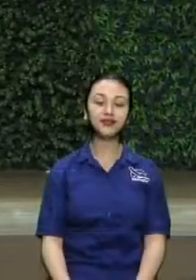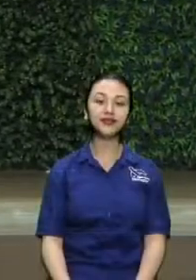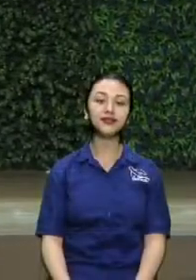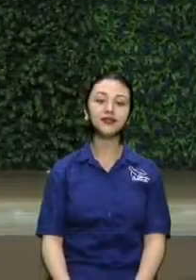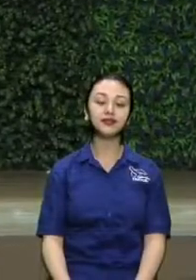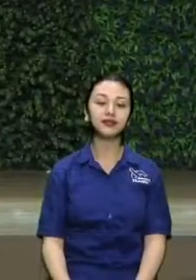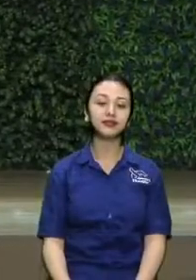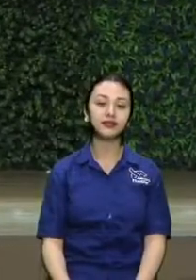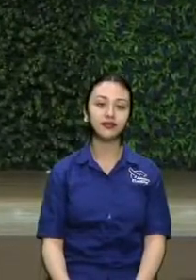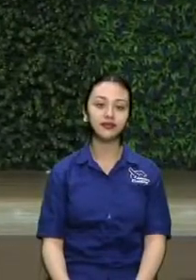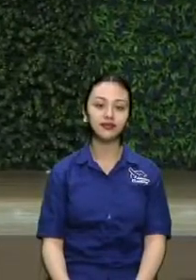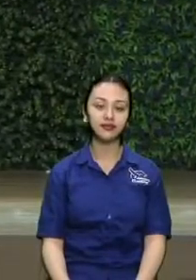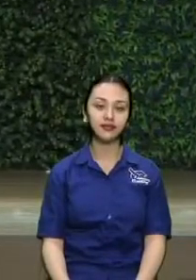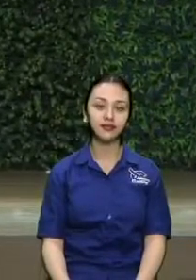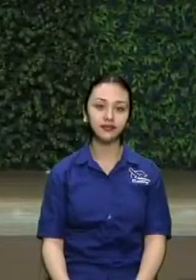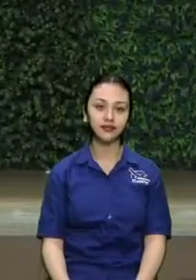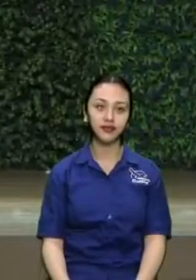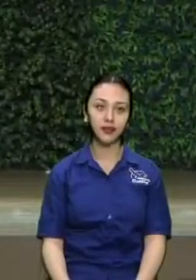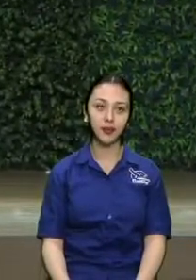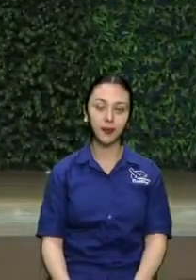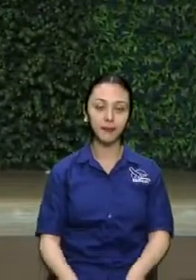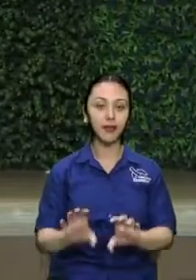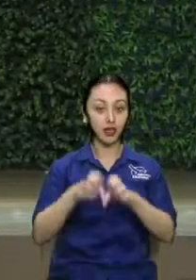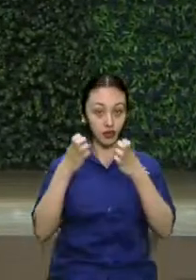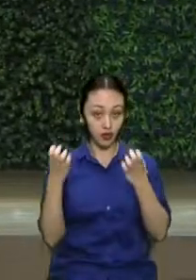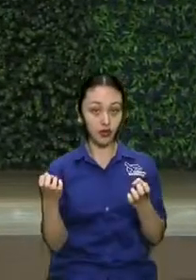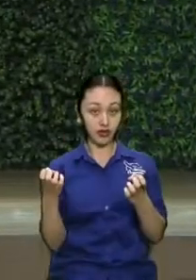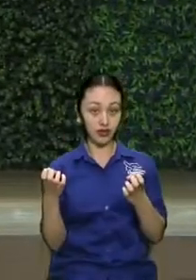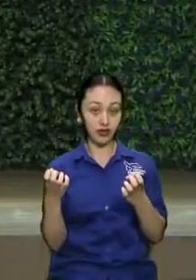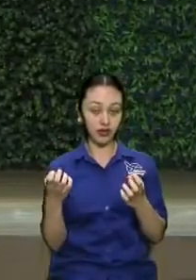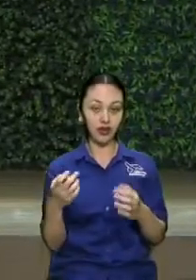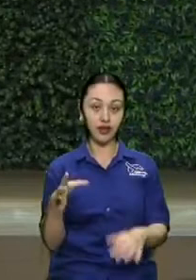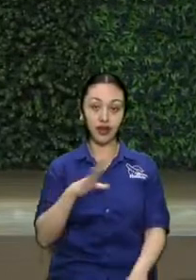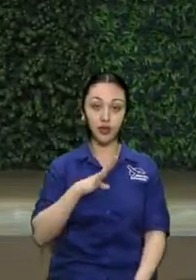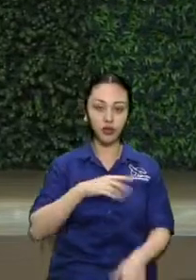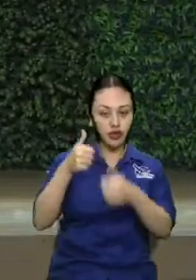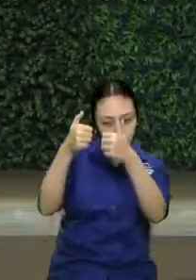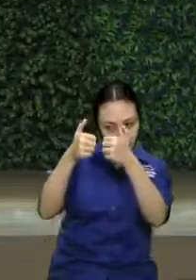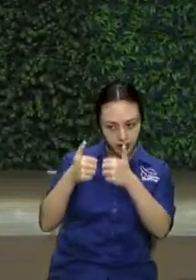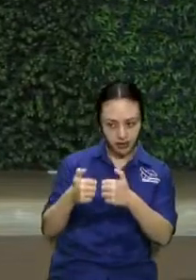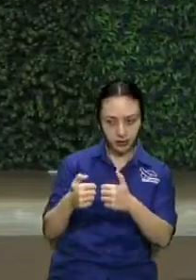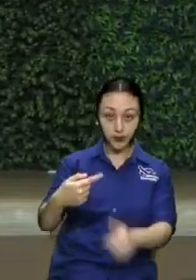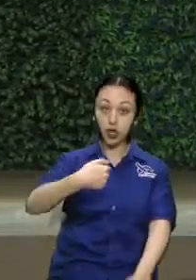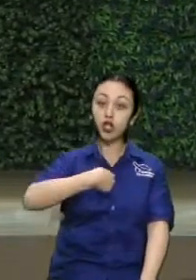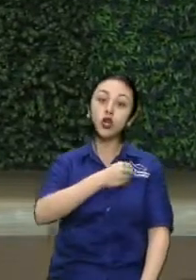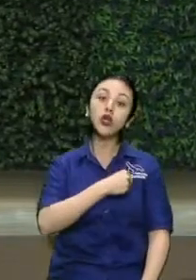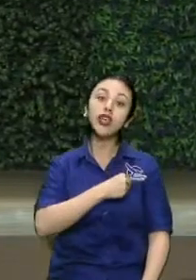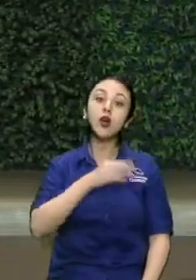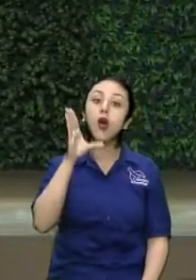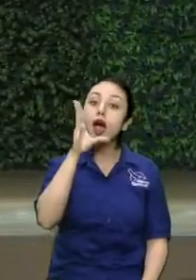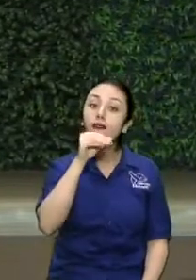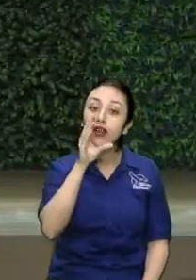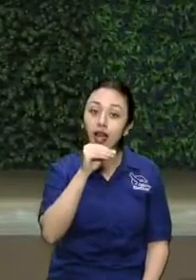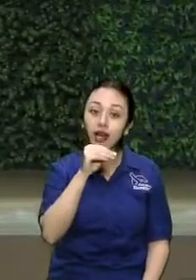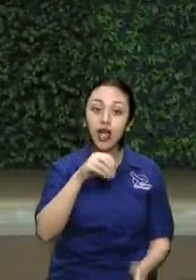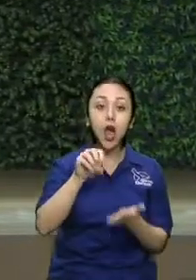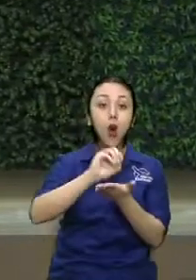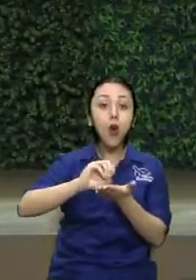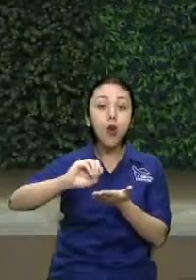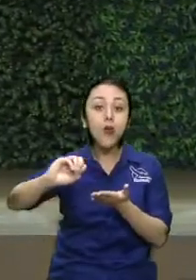Primera de Sergio, ¿verdad? Entonces aquí es donde tenemos que analizar. Yo le quiero hablar de las hazañas de los hijos.